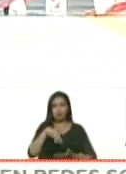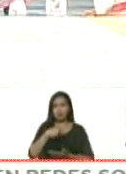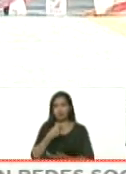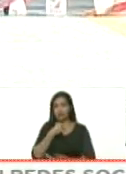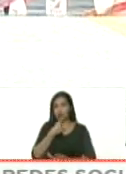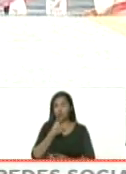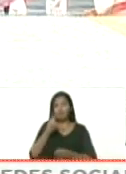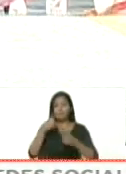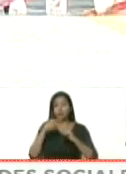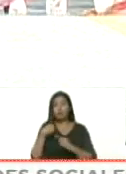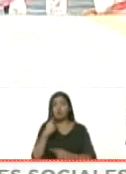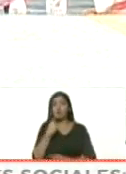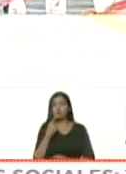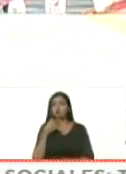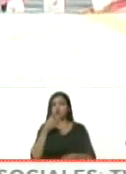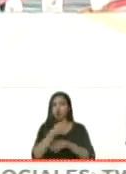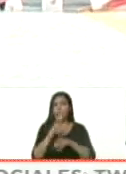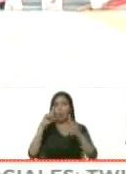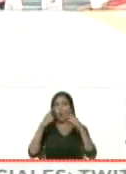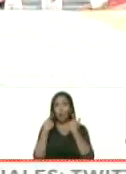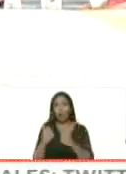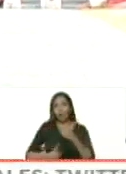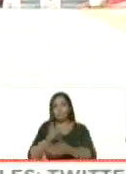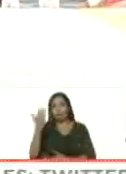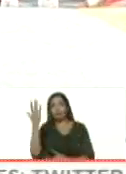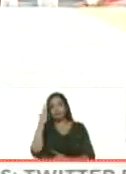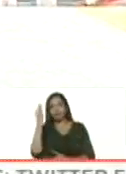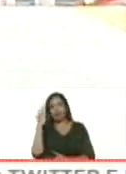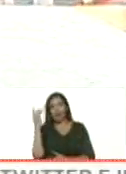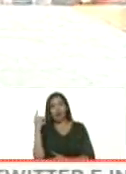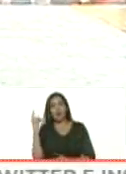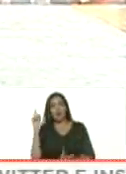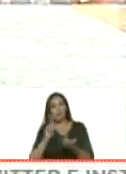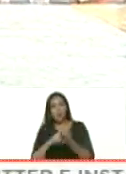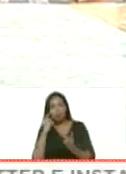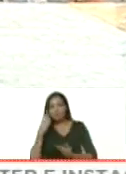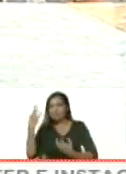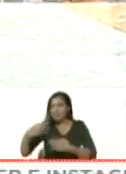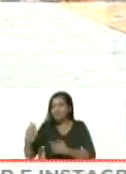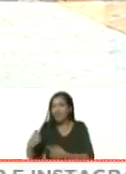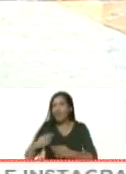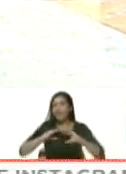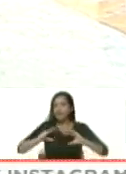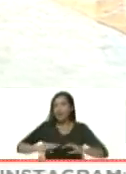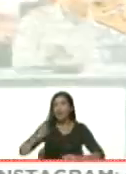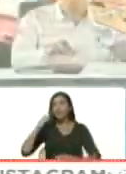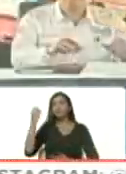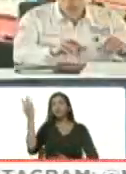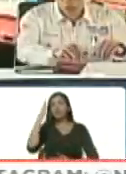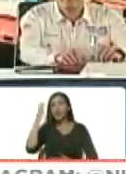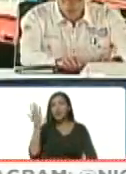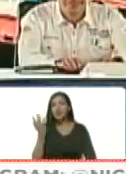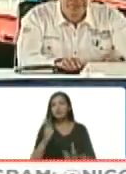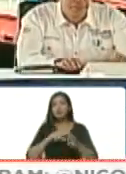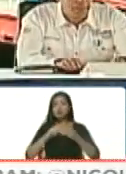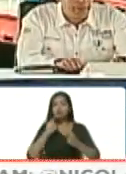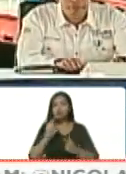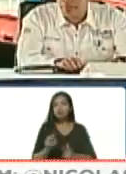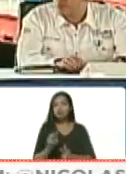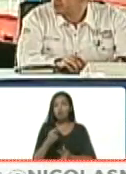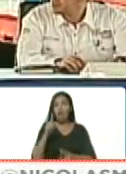Pero yo digo, y si estás en La Guaira más lo sabe, ¿verdad, Cilia? Es viernes y el cuerpo lo sabe. Y digo,